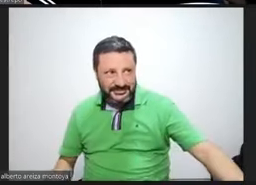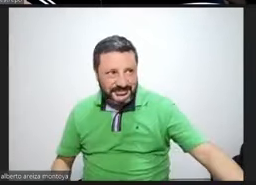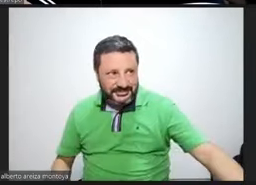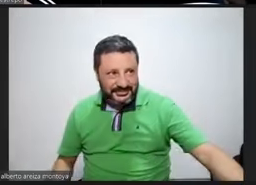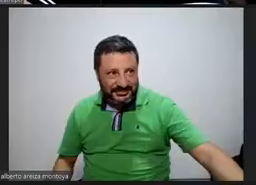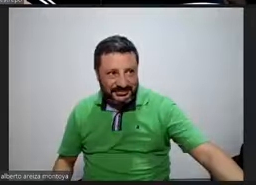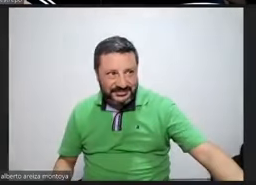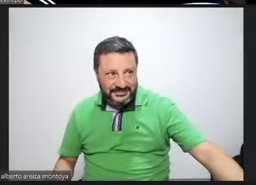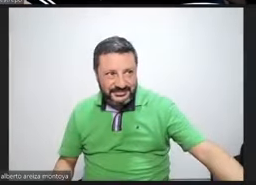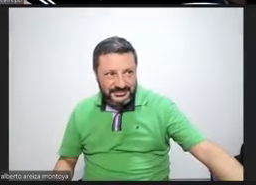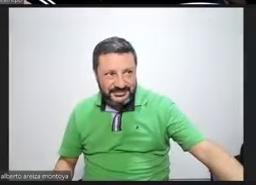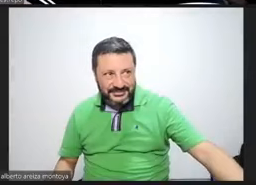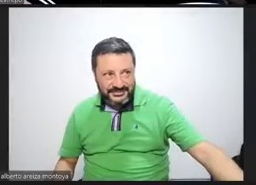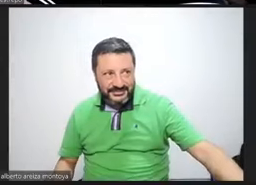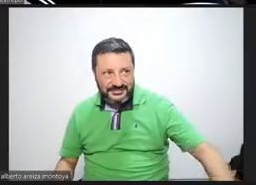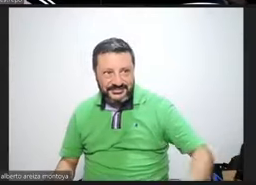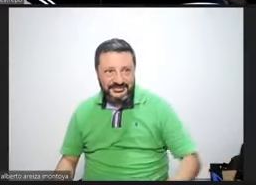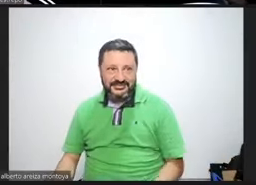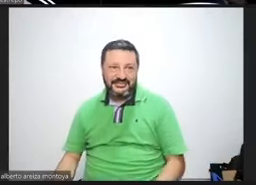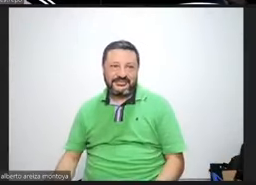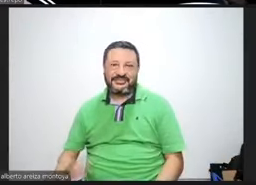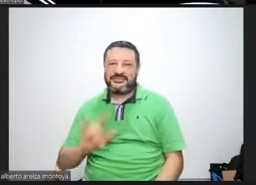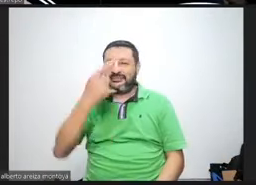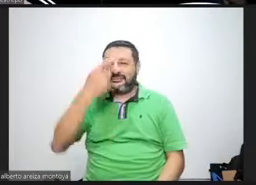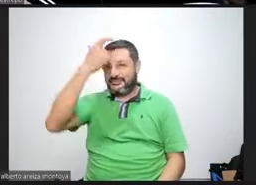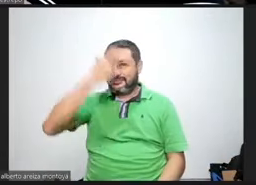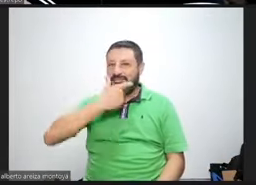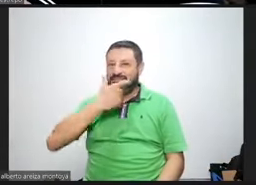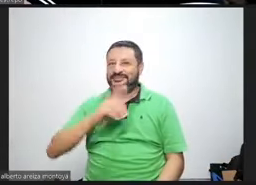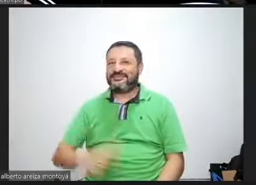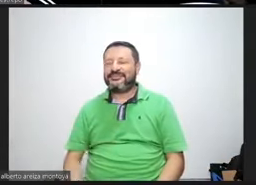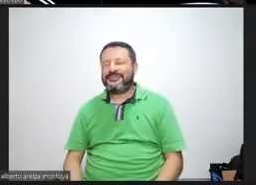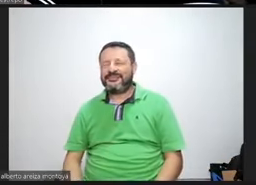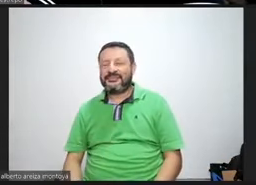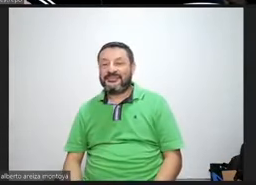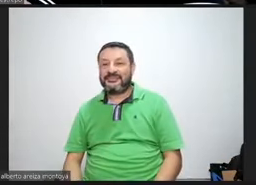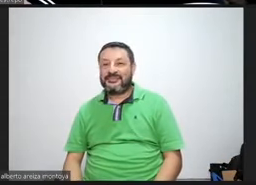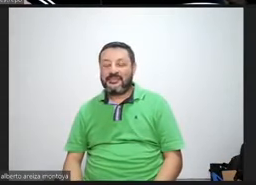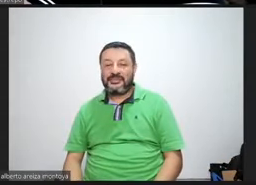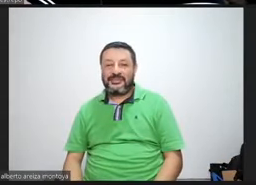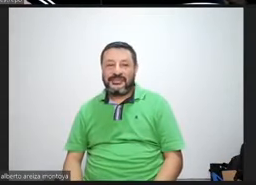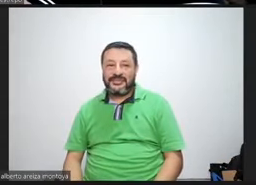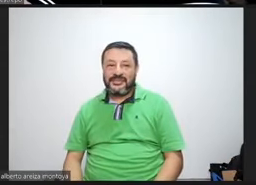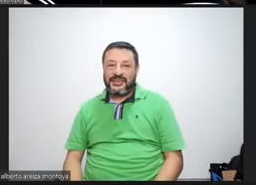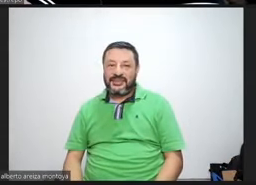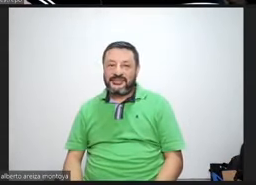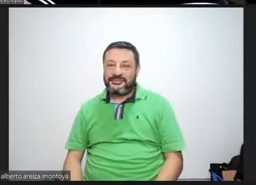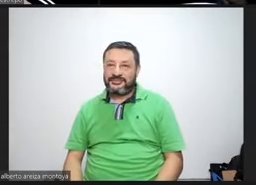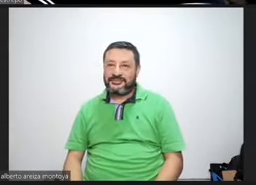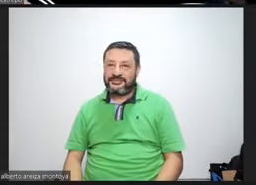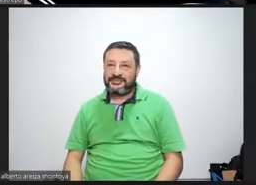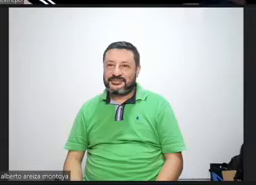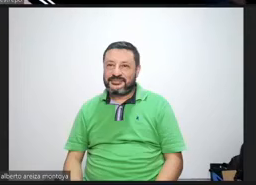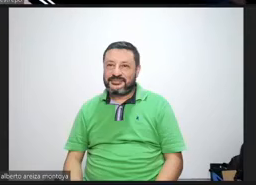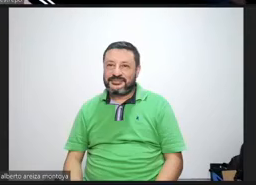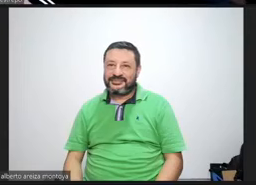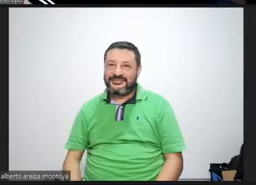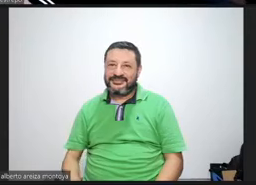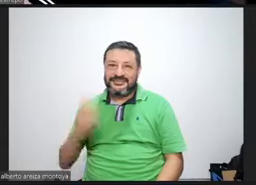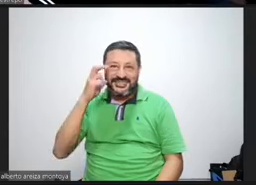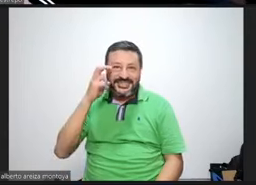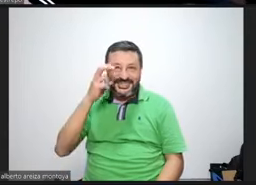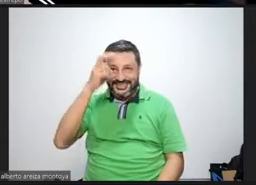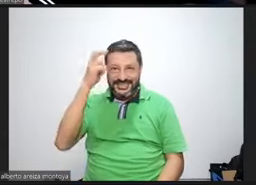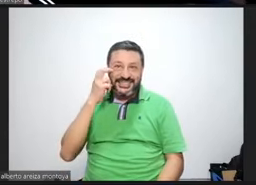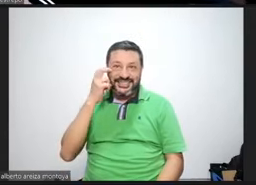se fue convirtiendo en algo súper serio. Bueno, Checho, yo escucho que Gina dice